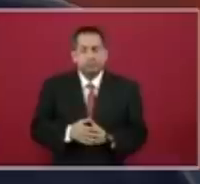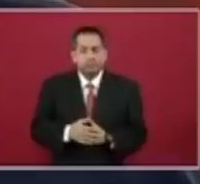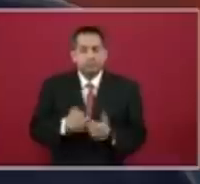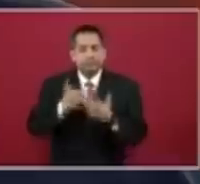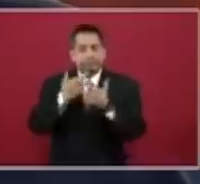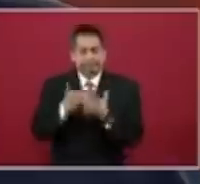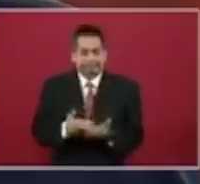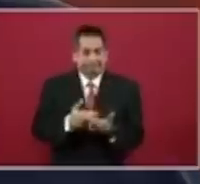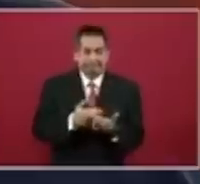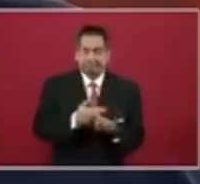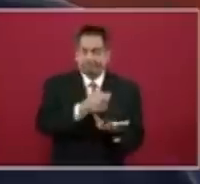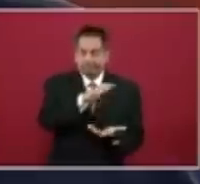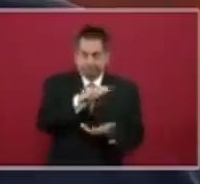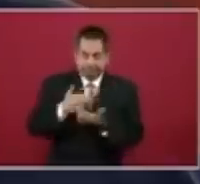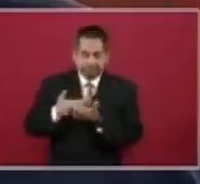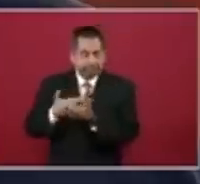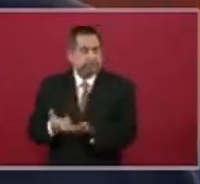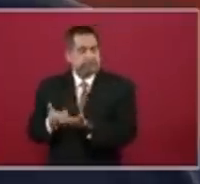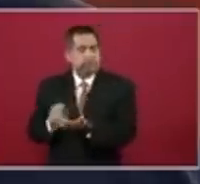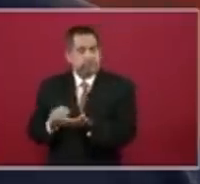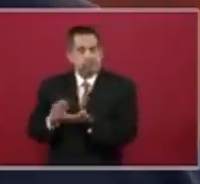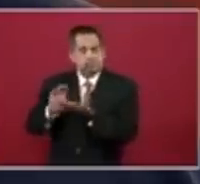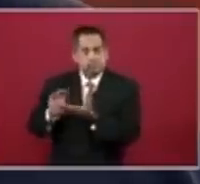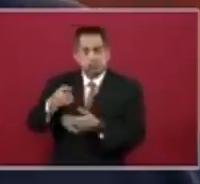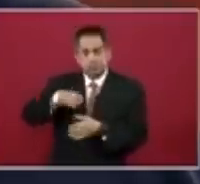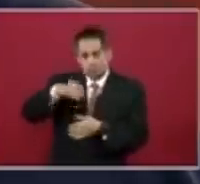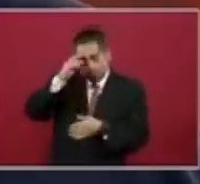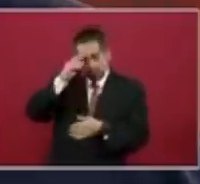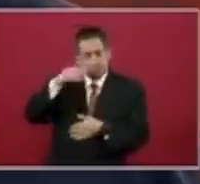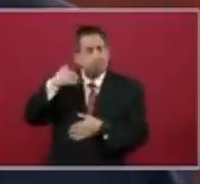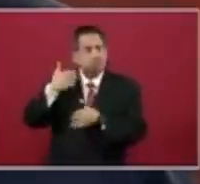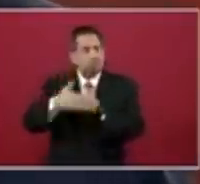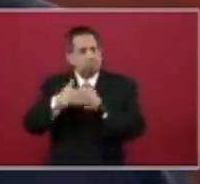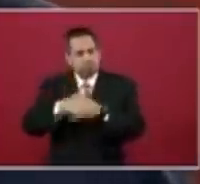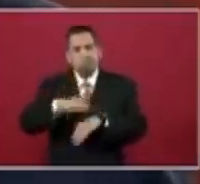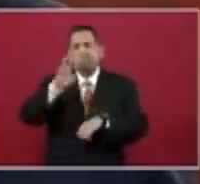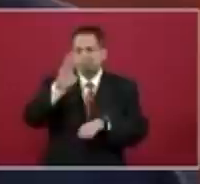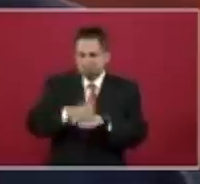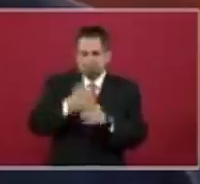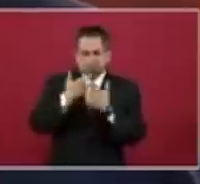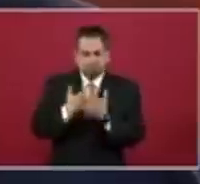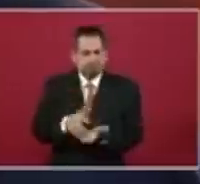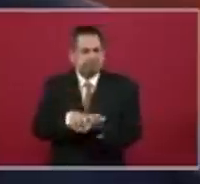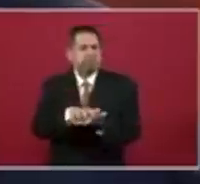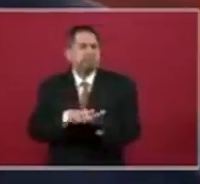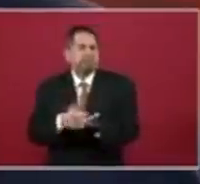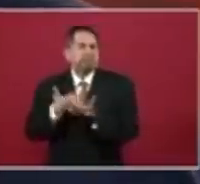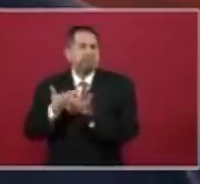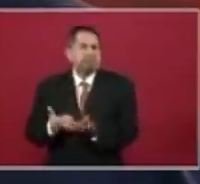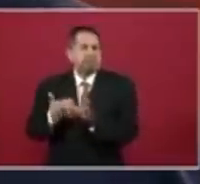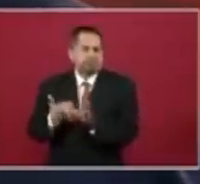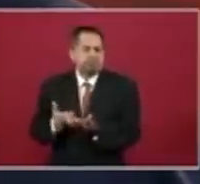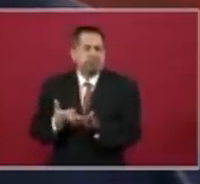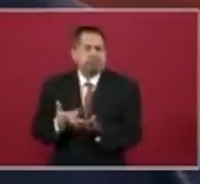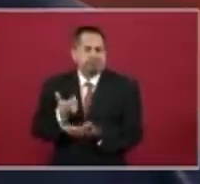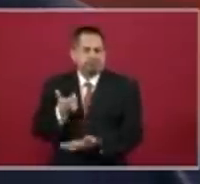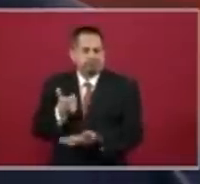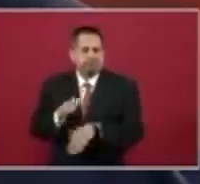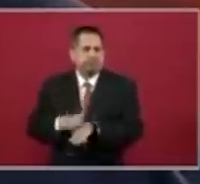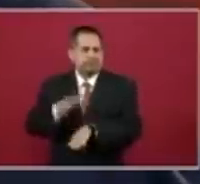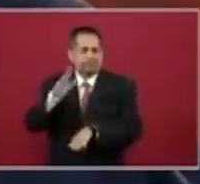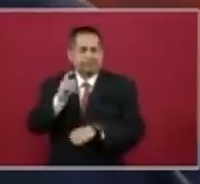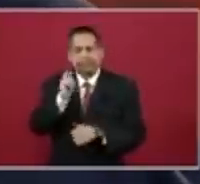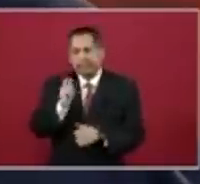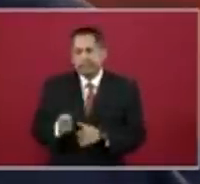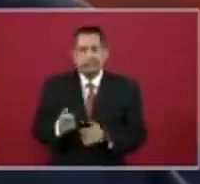ahorros y consideramos que van a haber más ahorros. Este es un caso